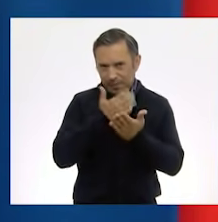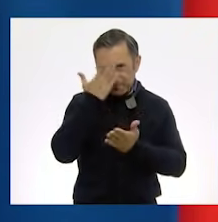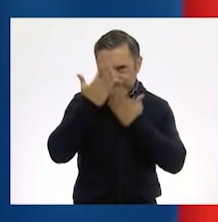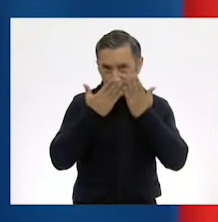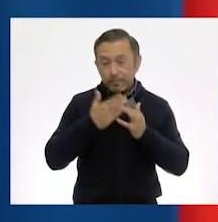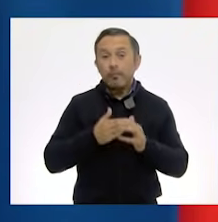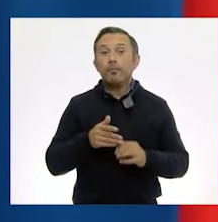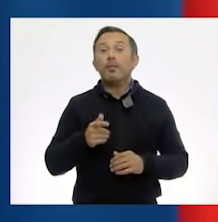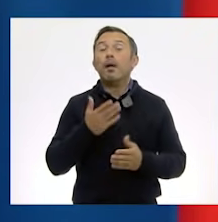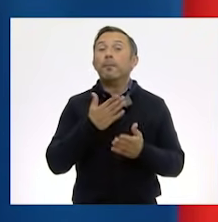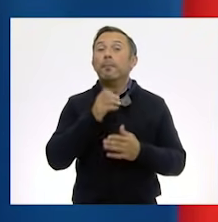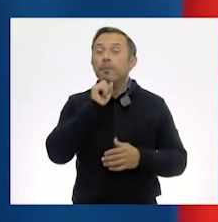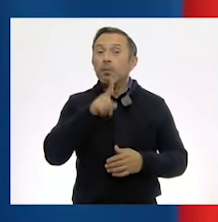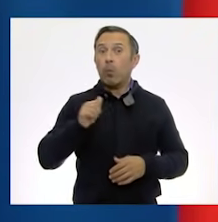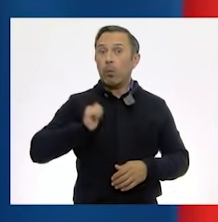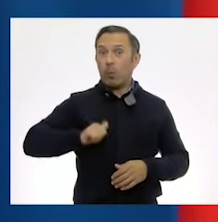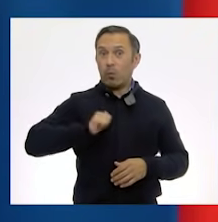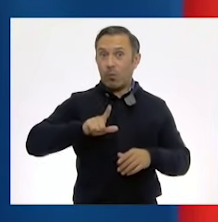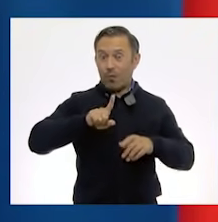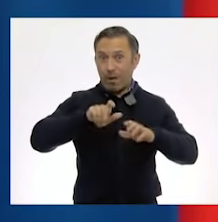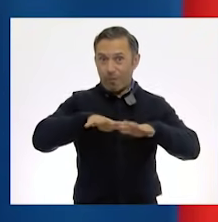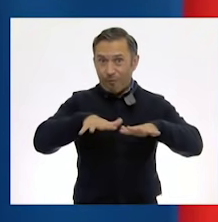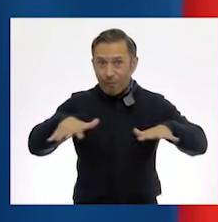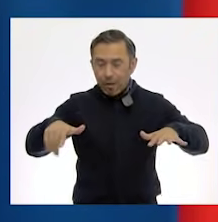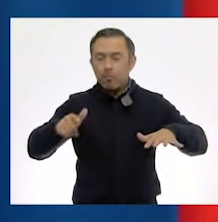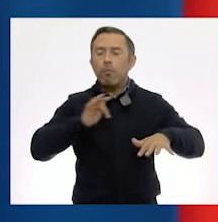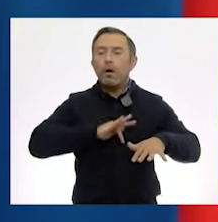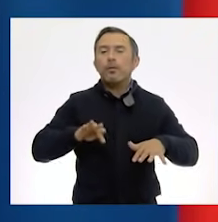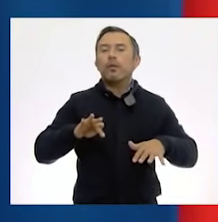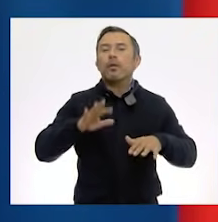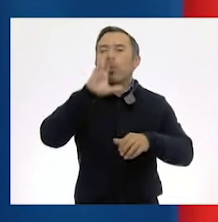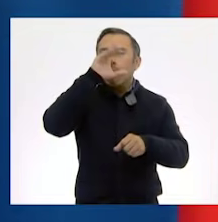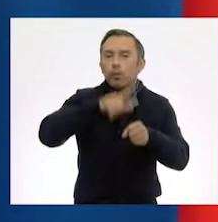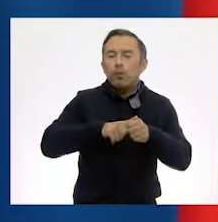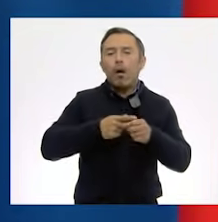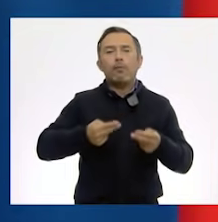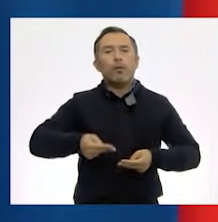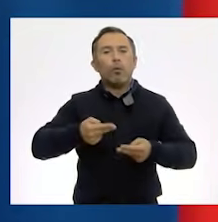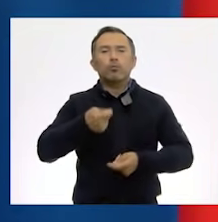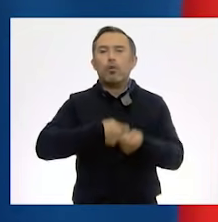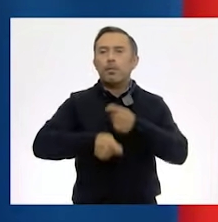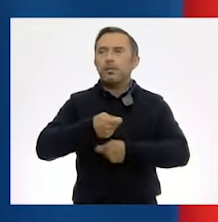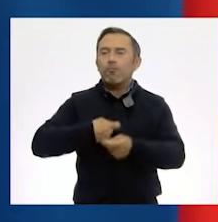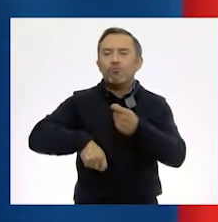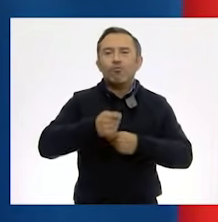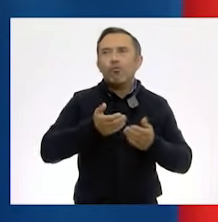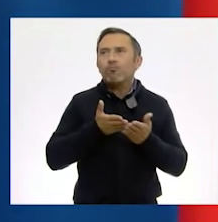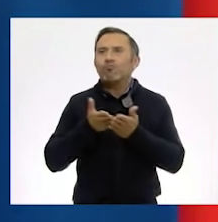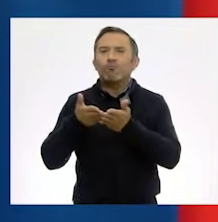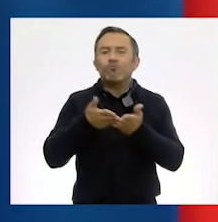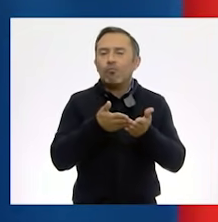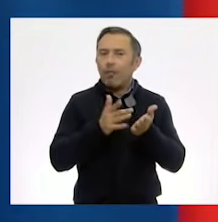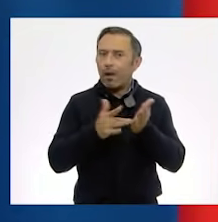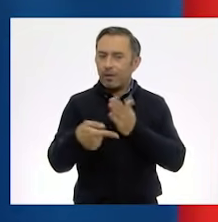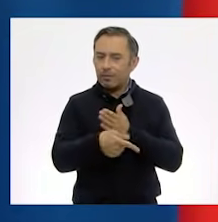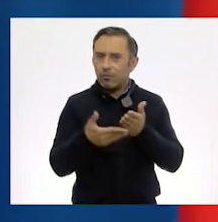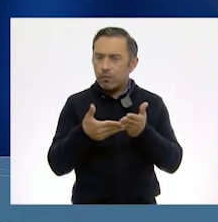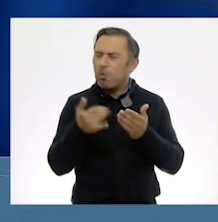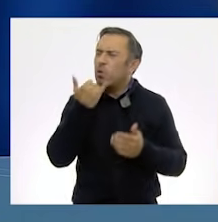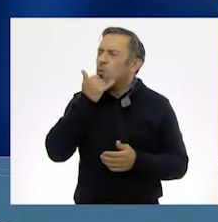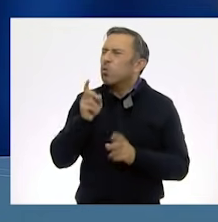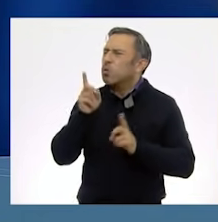las primeras civilizaciones el intercambio cultural y comercial. Aunque todavía tengo una duda, Vero. ¿Qué es una franja